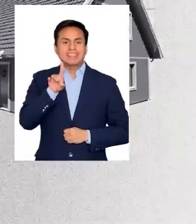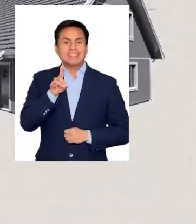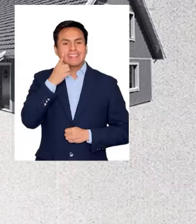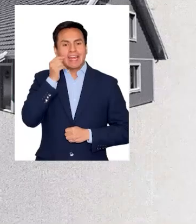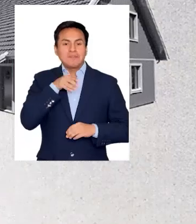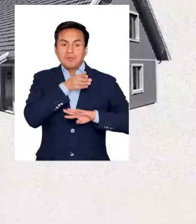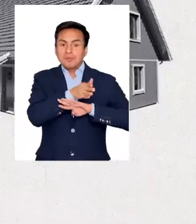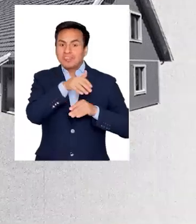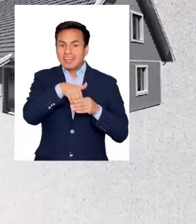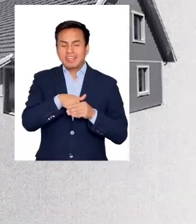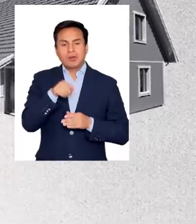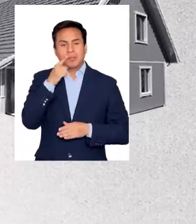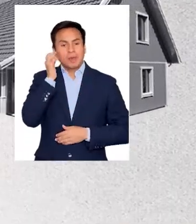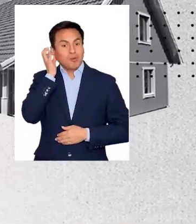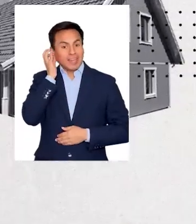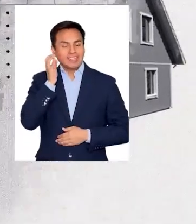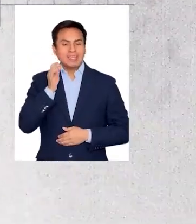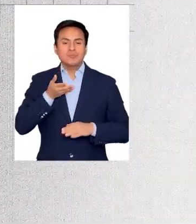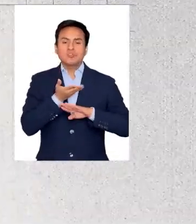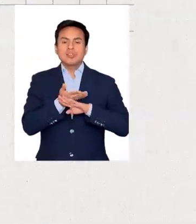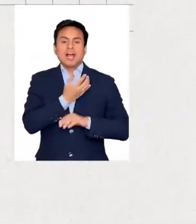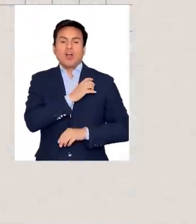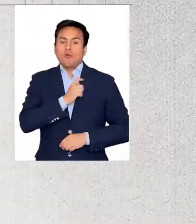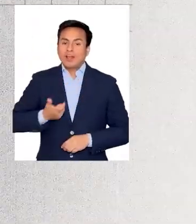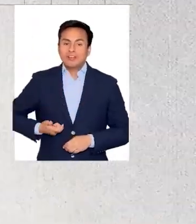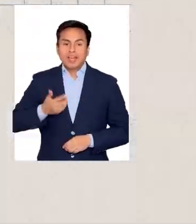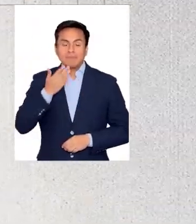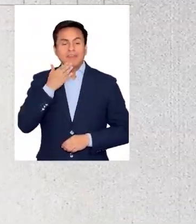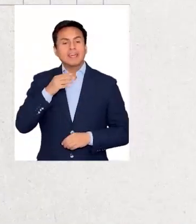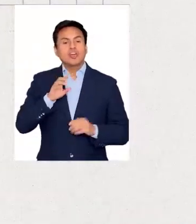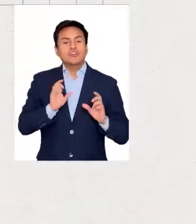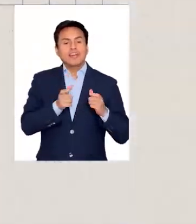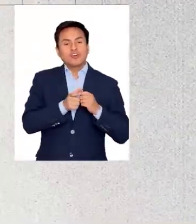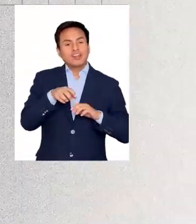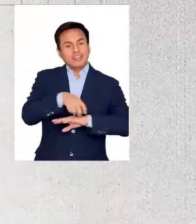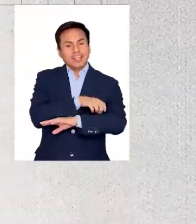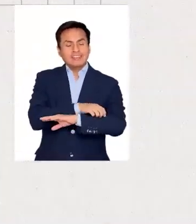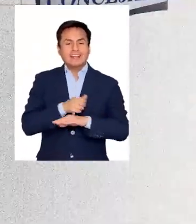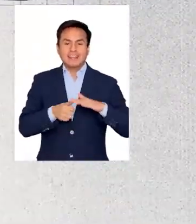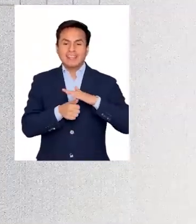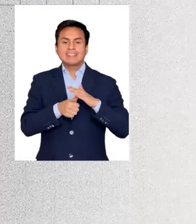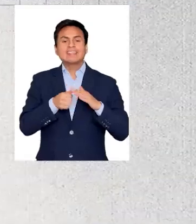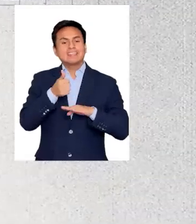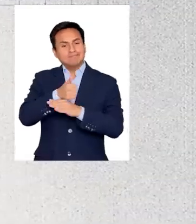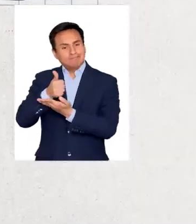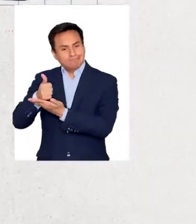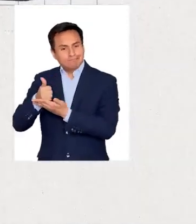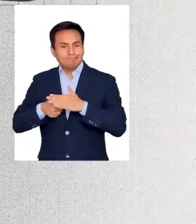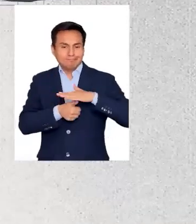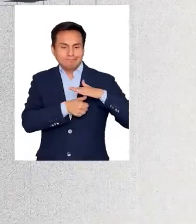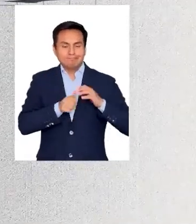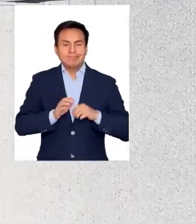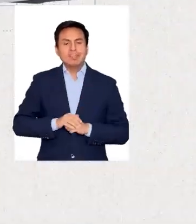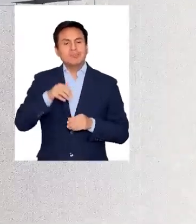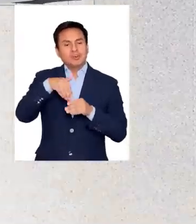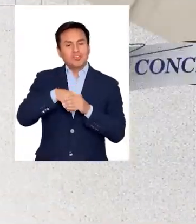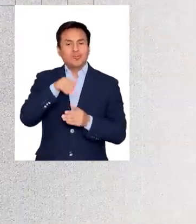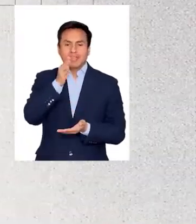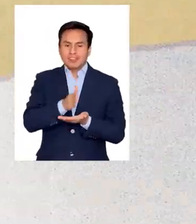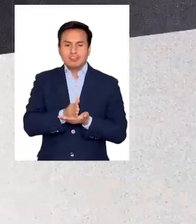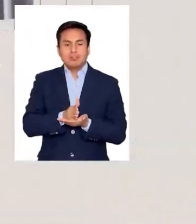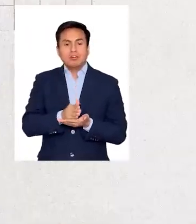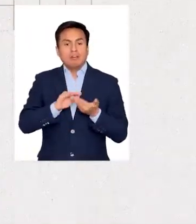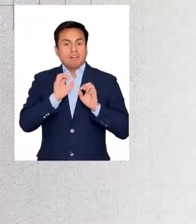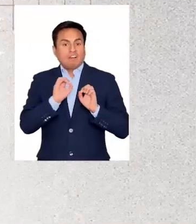qué día votar. Elegiremos a hombres y mujeres que postulan a gobernadores y consejeros regionales, alcaldes y concejales. Recuerda que el voto es obligatorio y